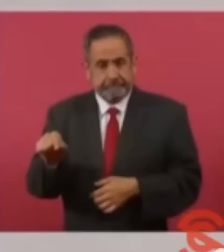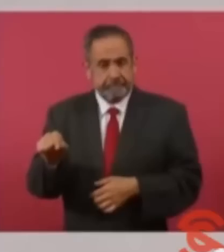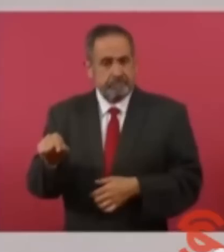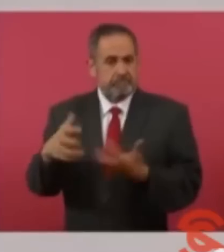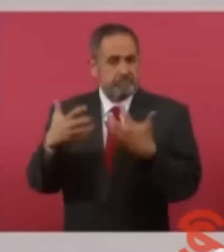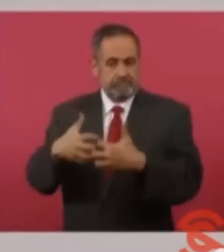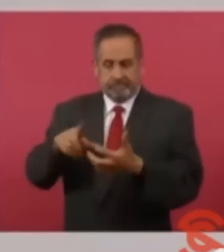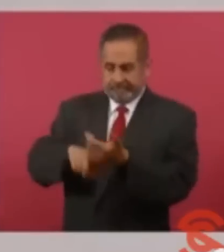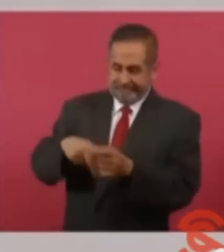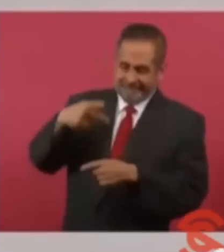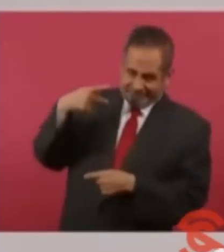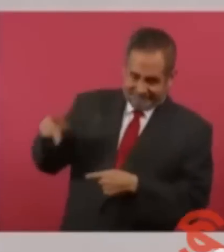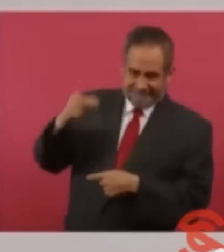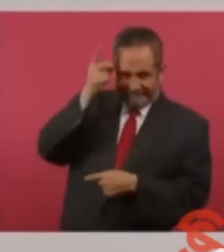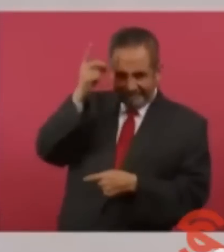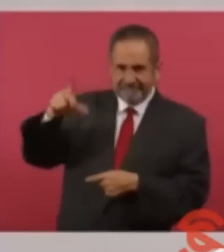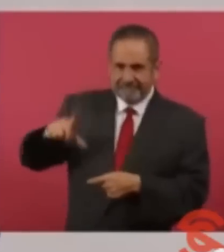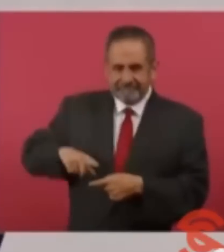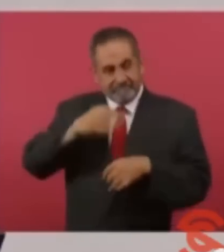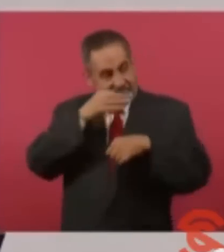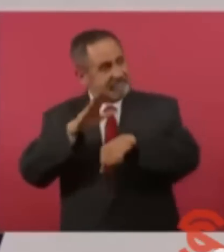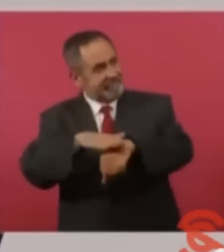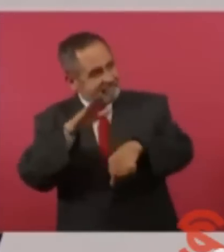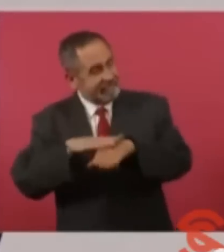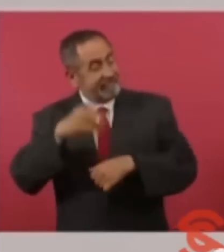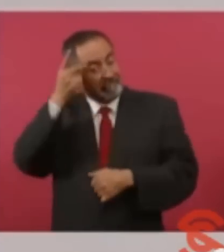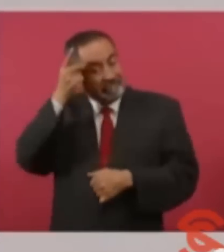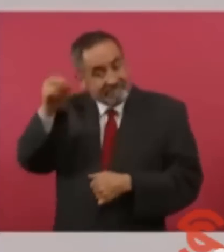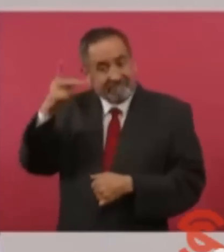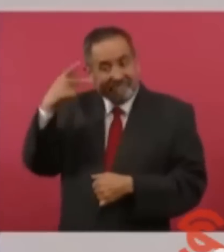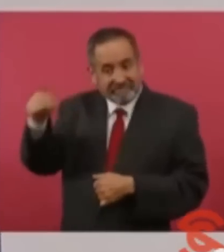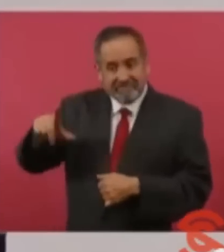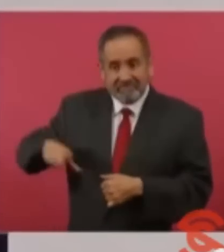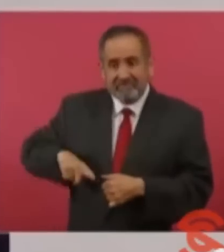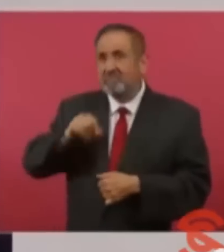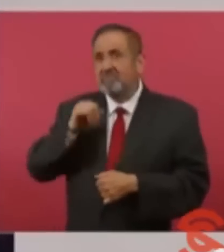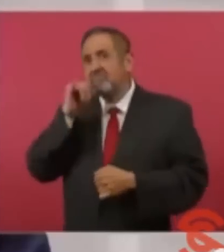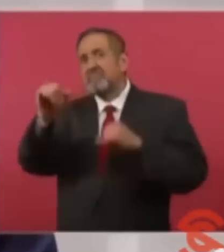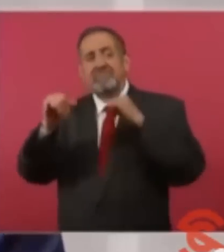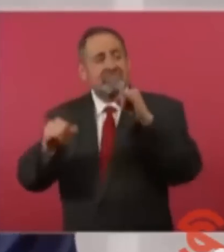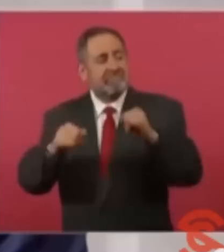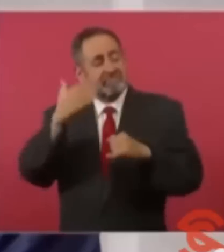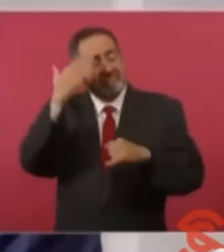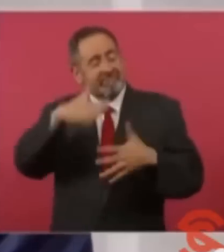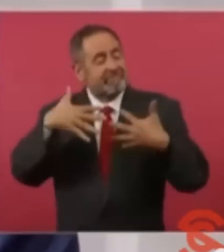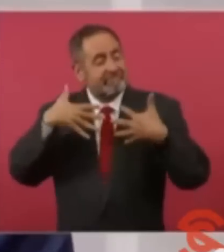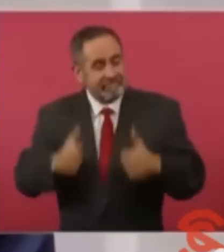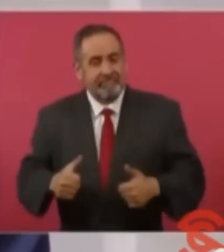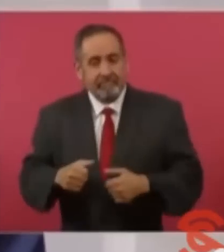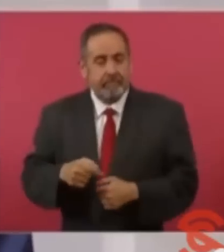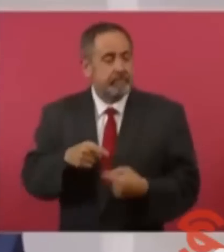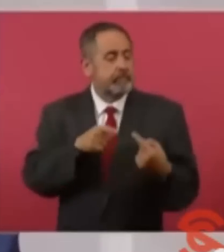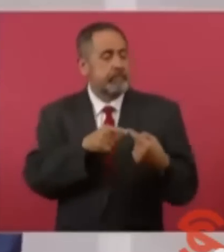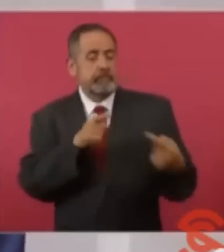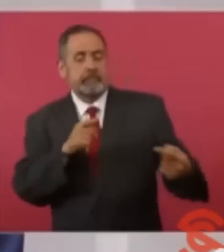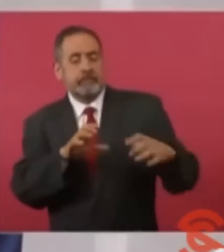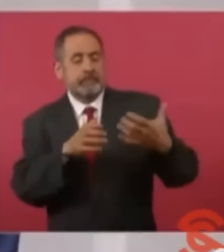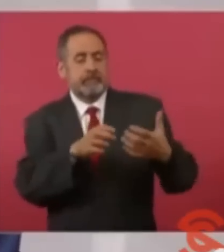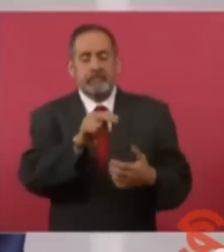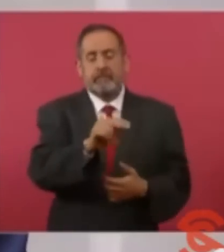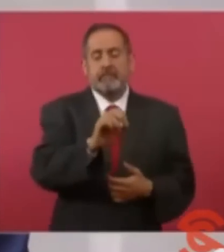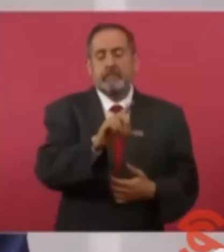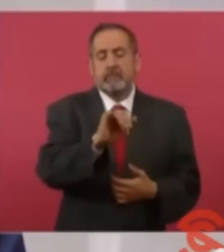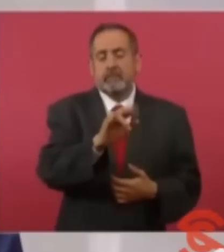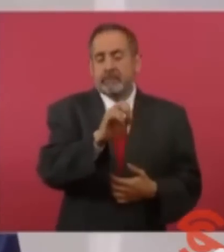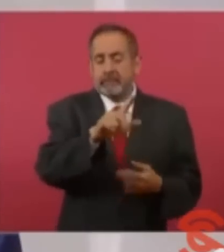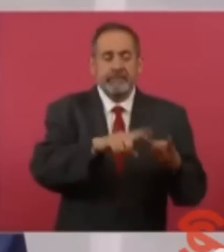empresa pública, que se oiga bien, que se oiga lejos, que los neoliberales,